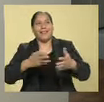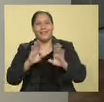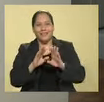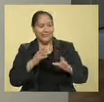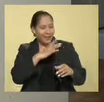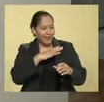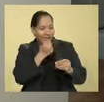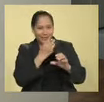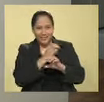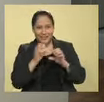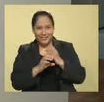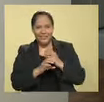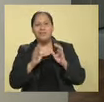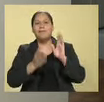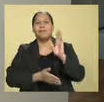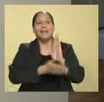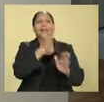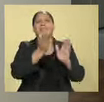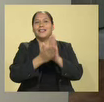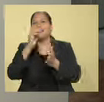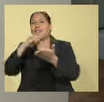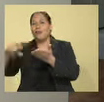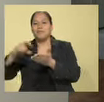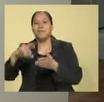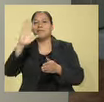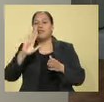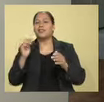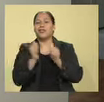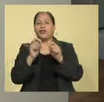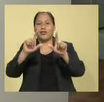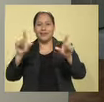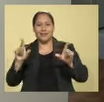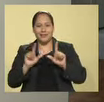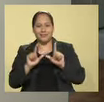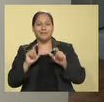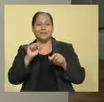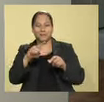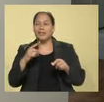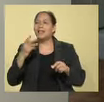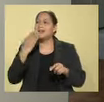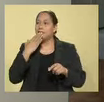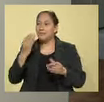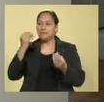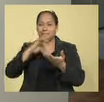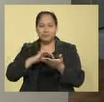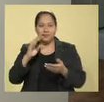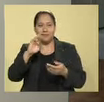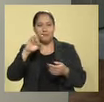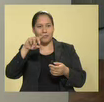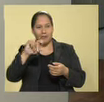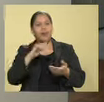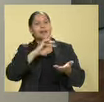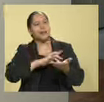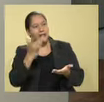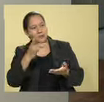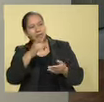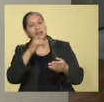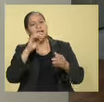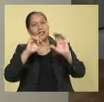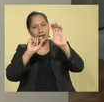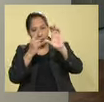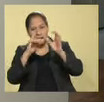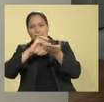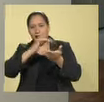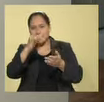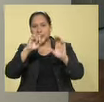De verdad es como irte de compras y disfrutar gran parte de la ciudad. Brenda, muchas gracias, como siempre. Gracias por todo, gracias Capital